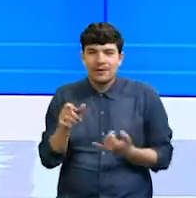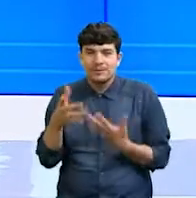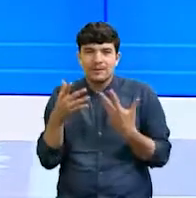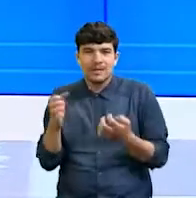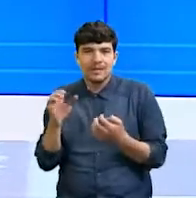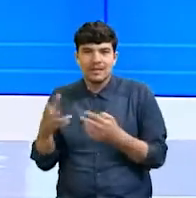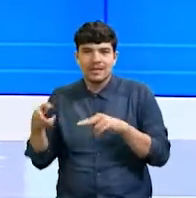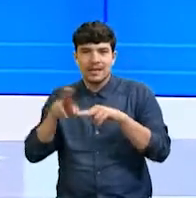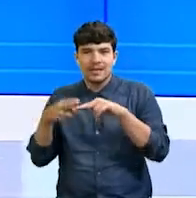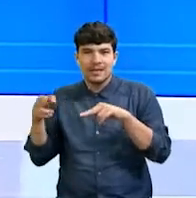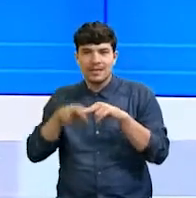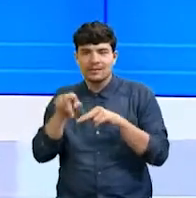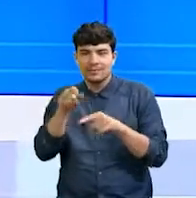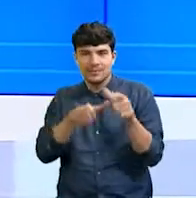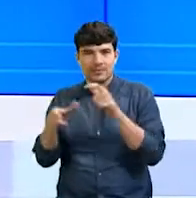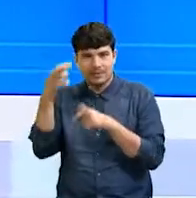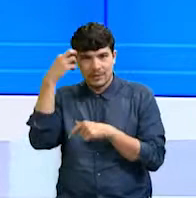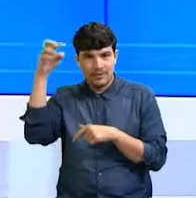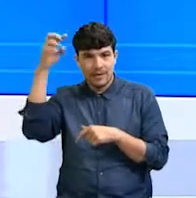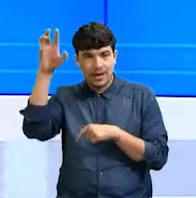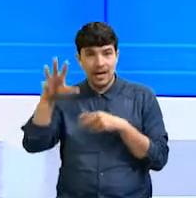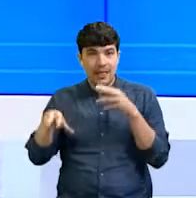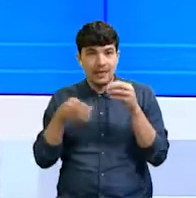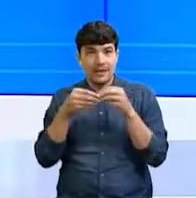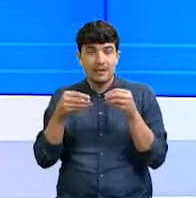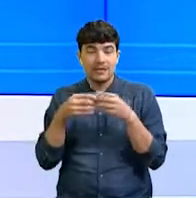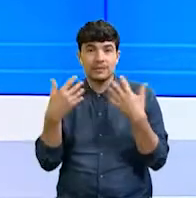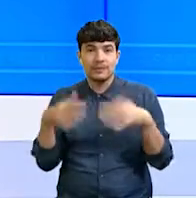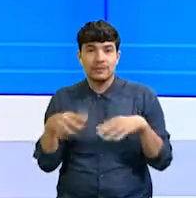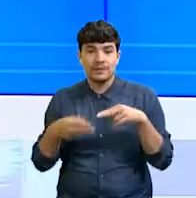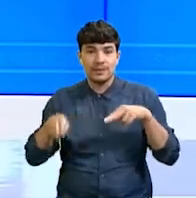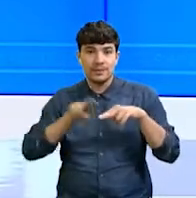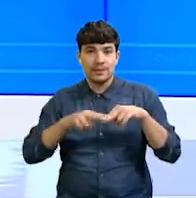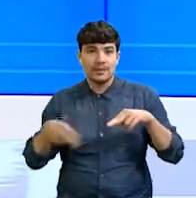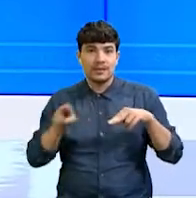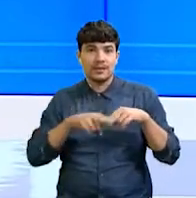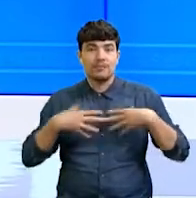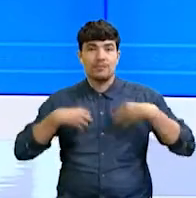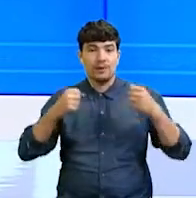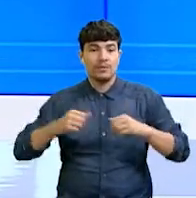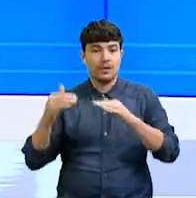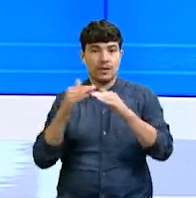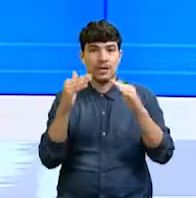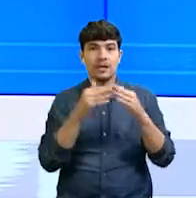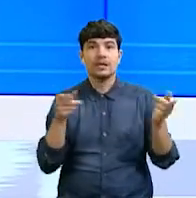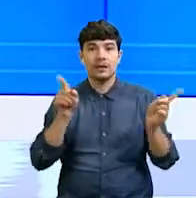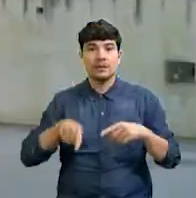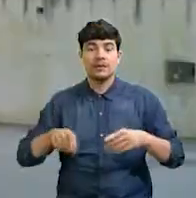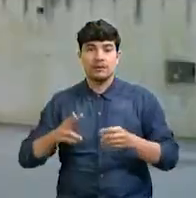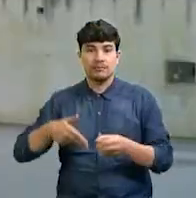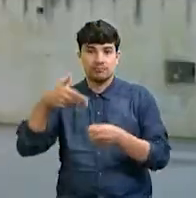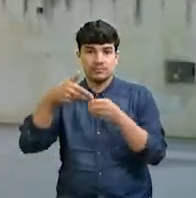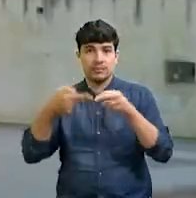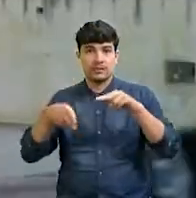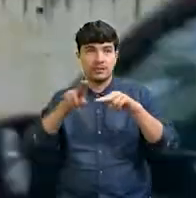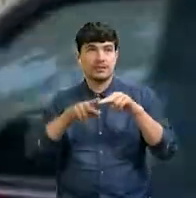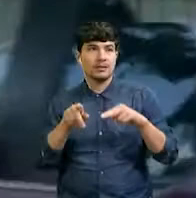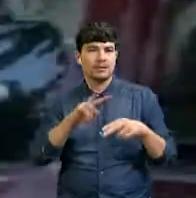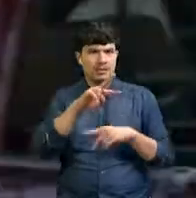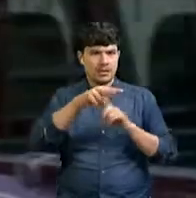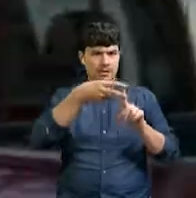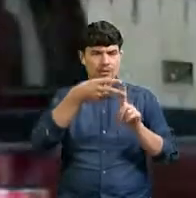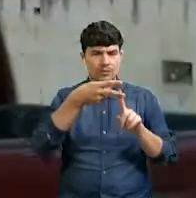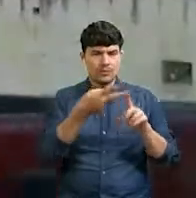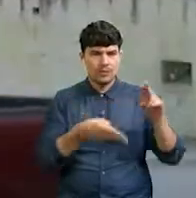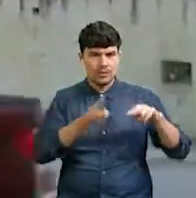un tributo a los profesionales además aumentará el predial industria comercio y gasolina un segundo impuesto quiere